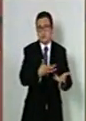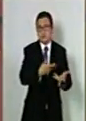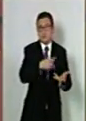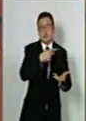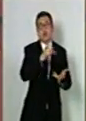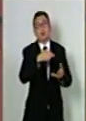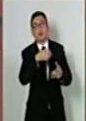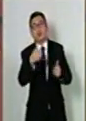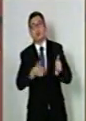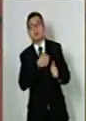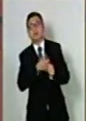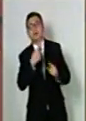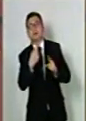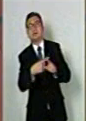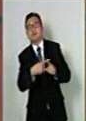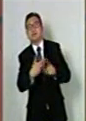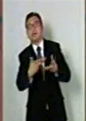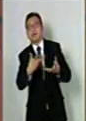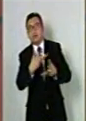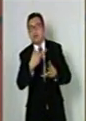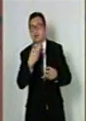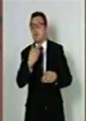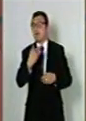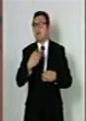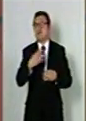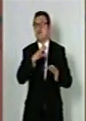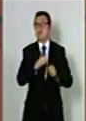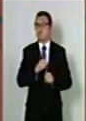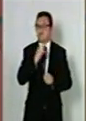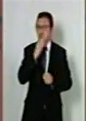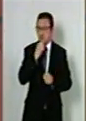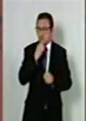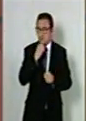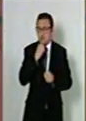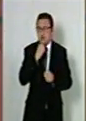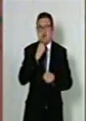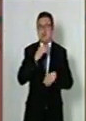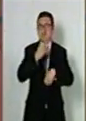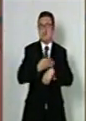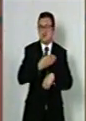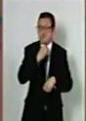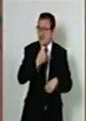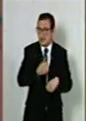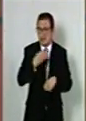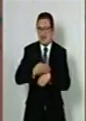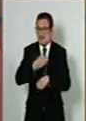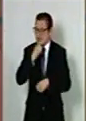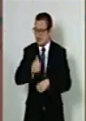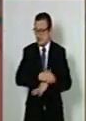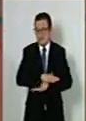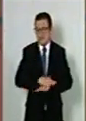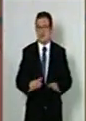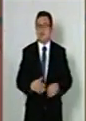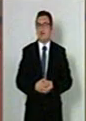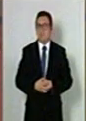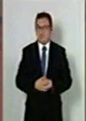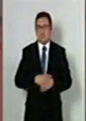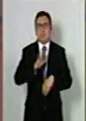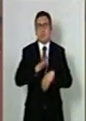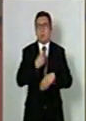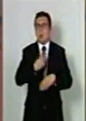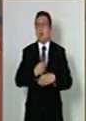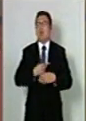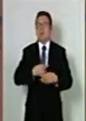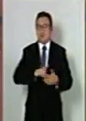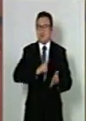intelectuales. Eso quedó impune. Impunidad, impunidad, impunidad ante el delito